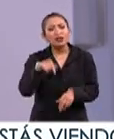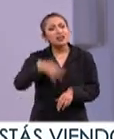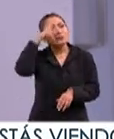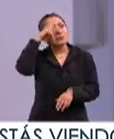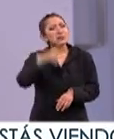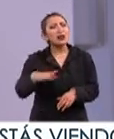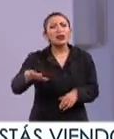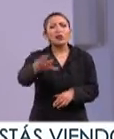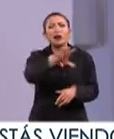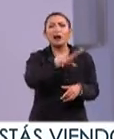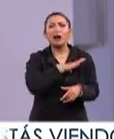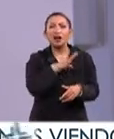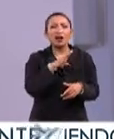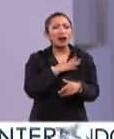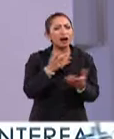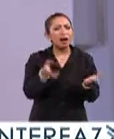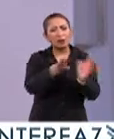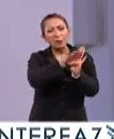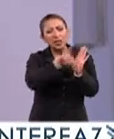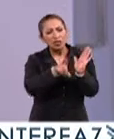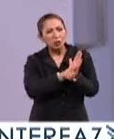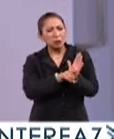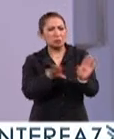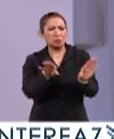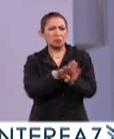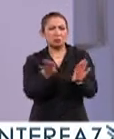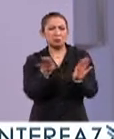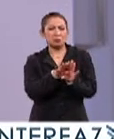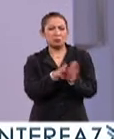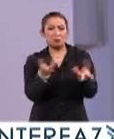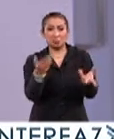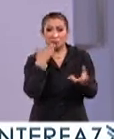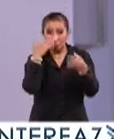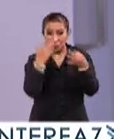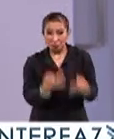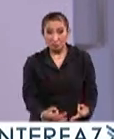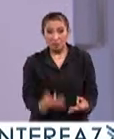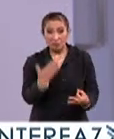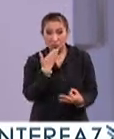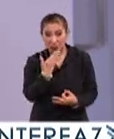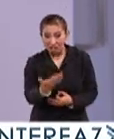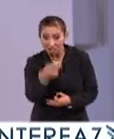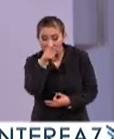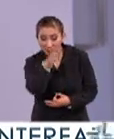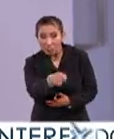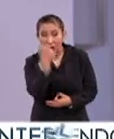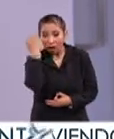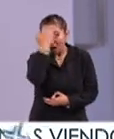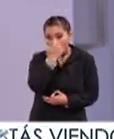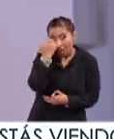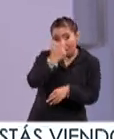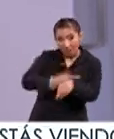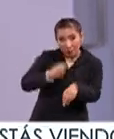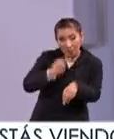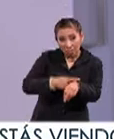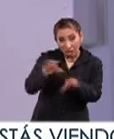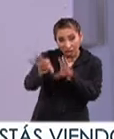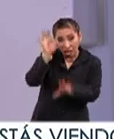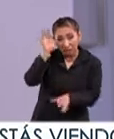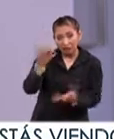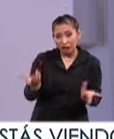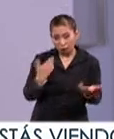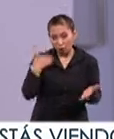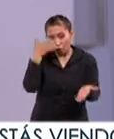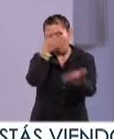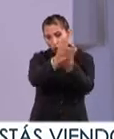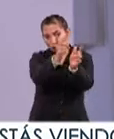México existen metodologías quizá un poco no tan propias o no tan buenas para diagnosticar este tipo de enfermedades? Me